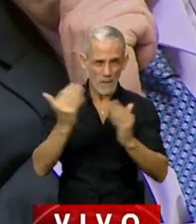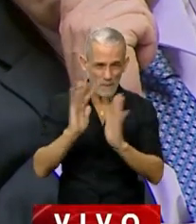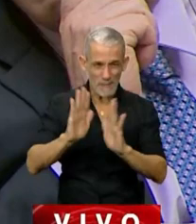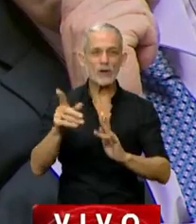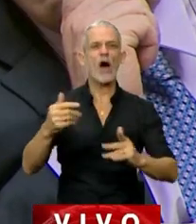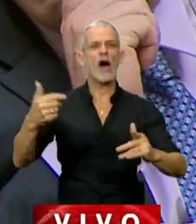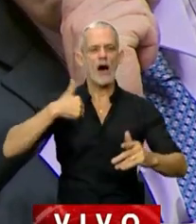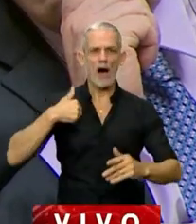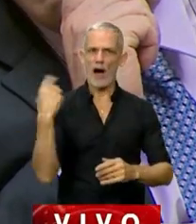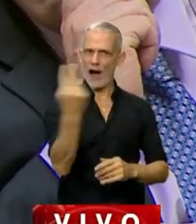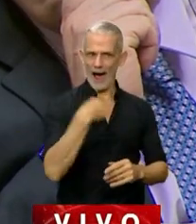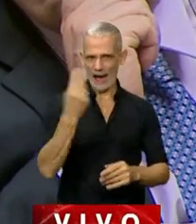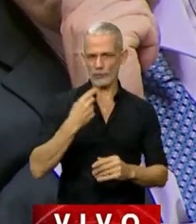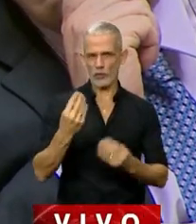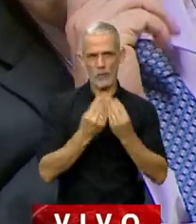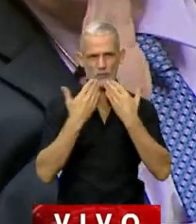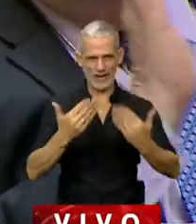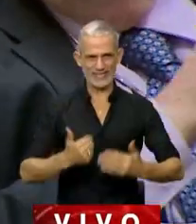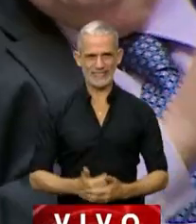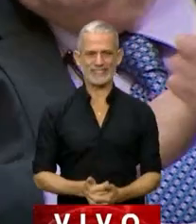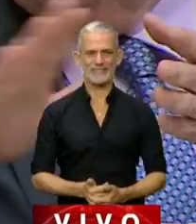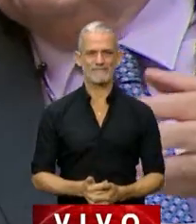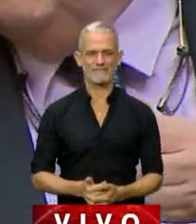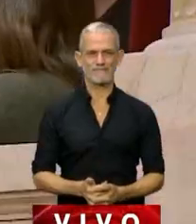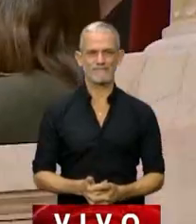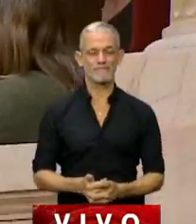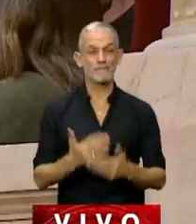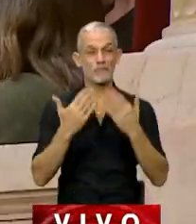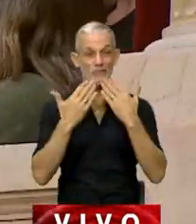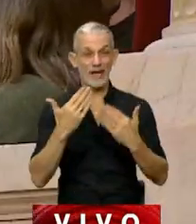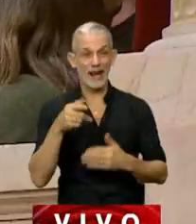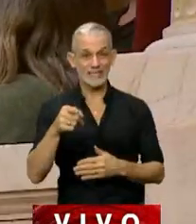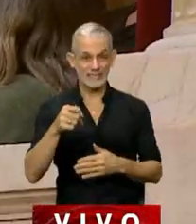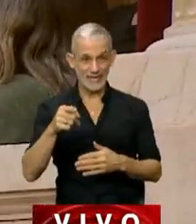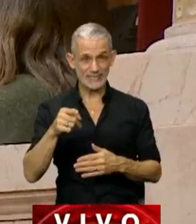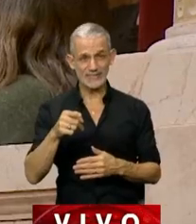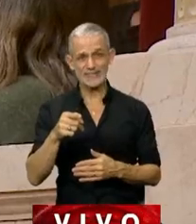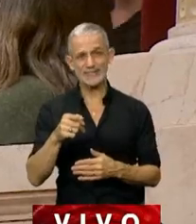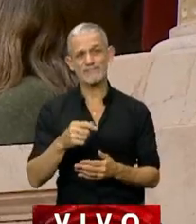nos van a atravesar a todos y a todas. Muchas gracias. Gracias.